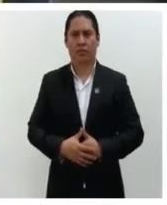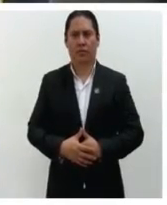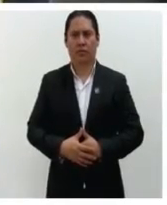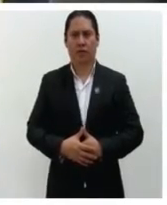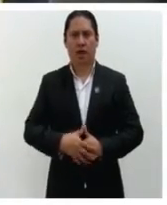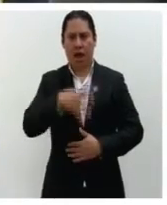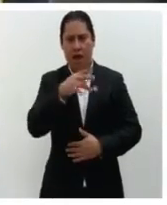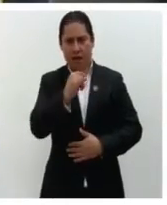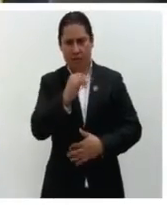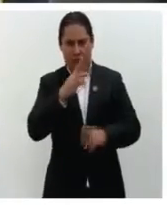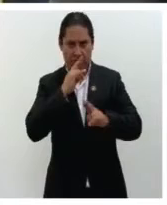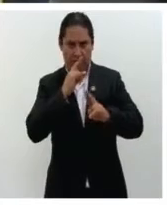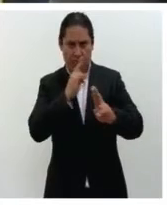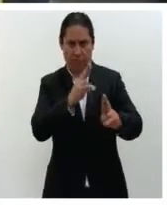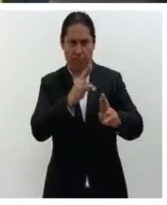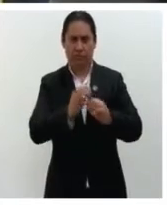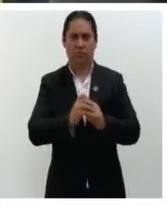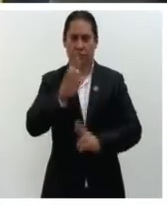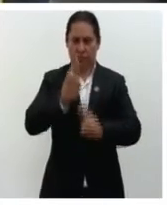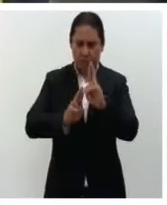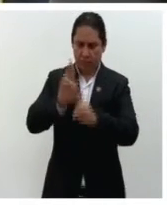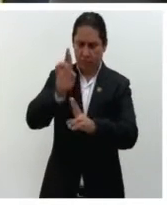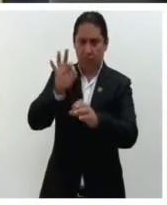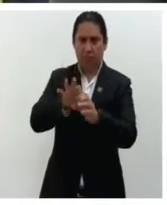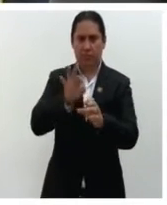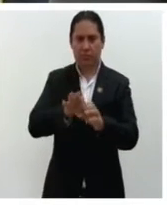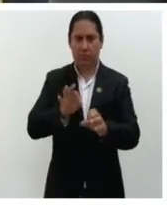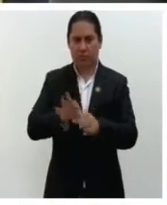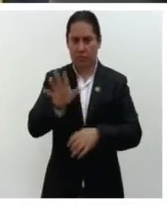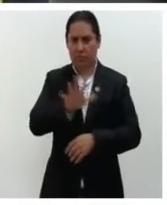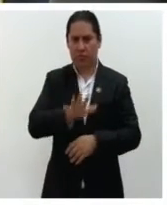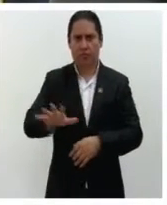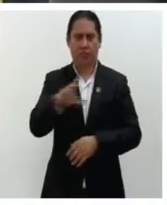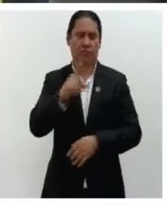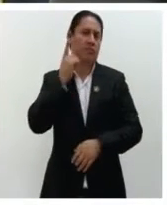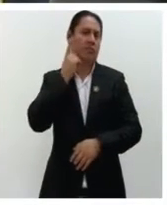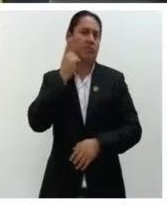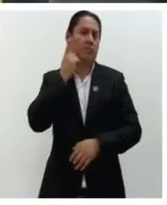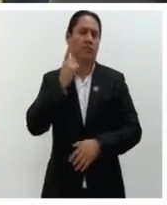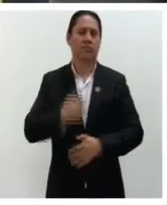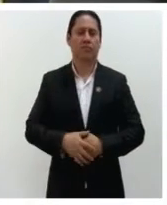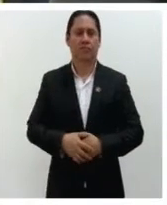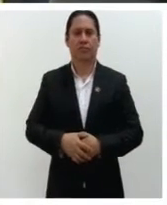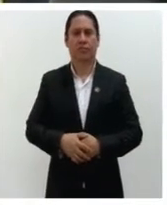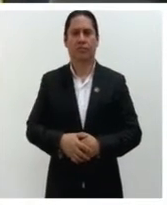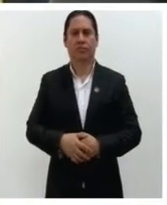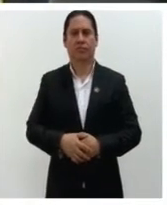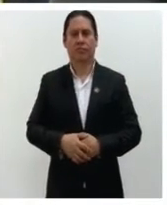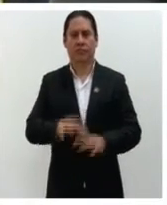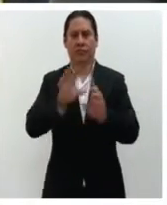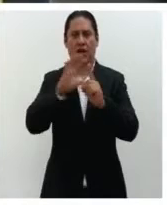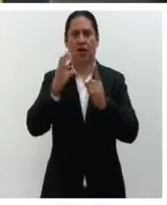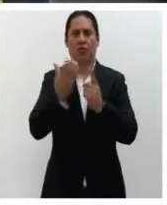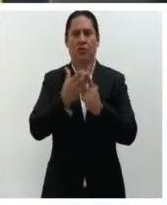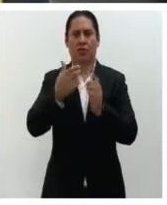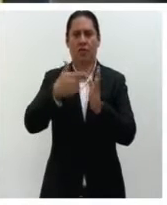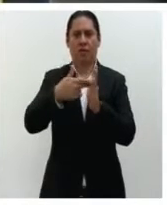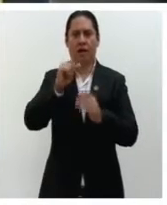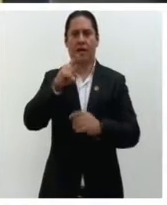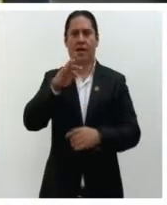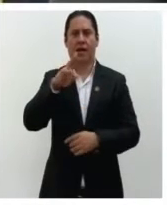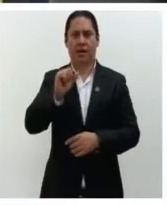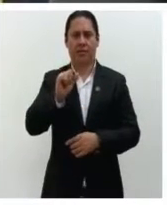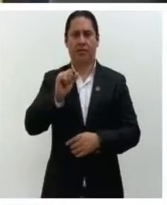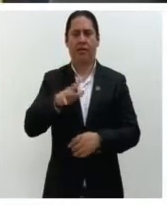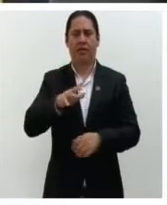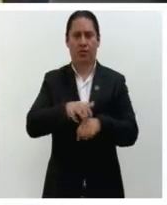Así lo resolvieron y dictaminaron por unanimidad de votos los diputados y diputadas presentes de la Comisión de Hacienda de